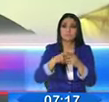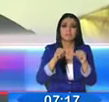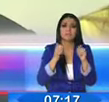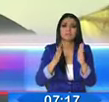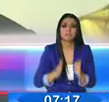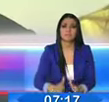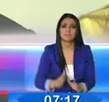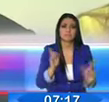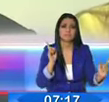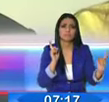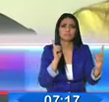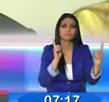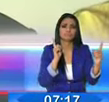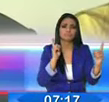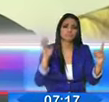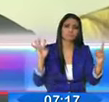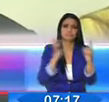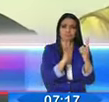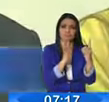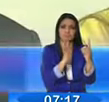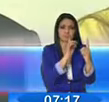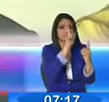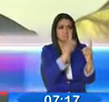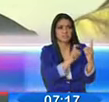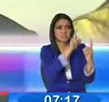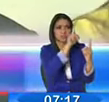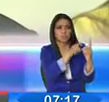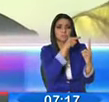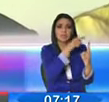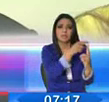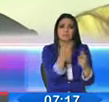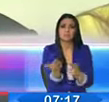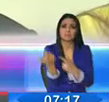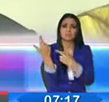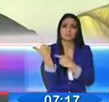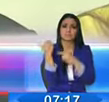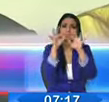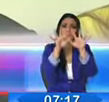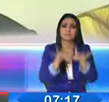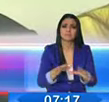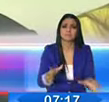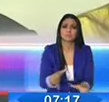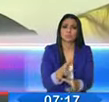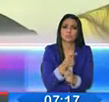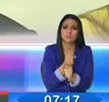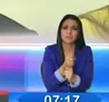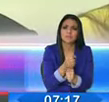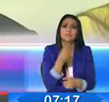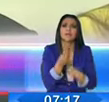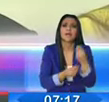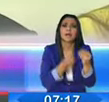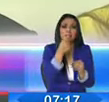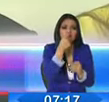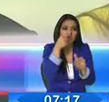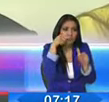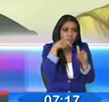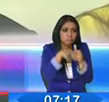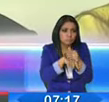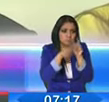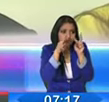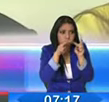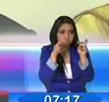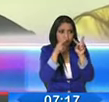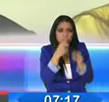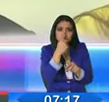hacerle preguntas al señor encargado de la cena y para que responda que hacen espiando a un presidente